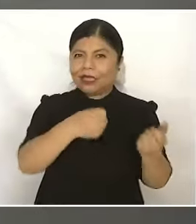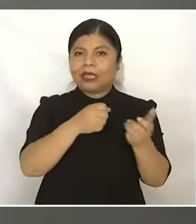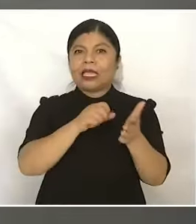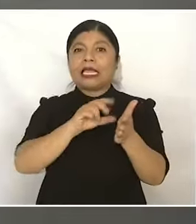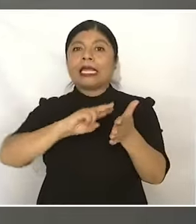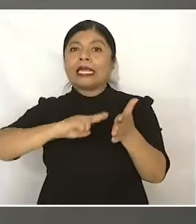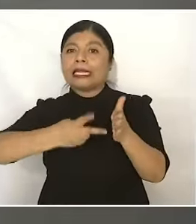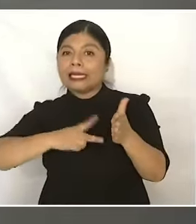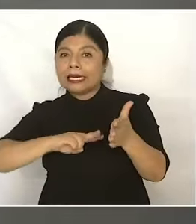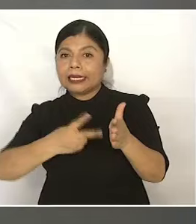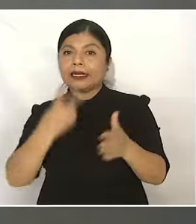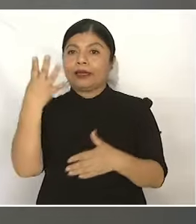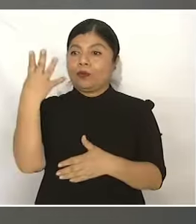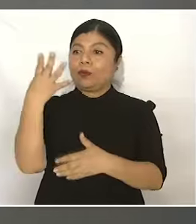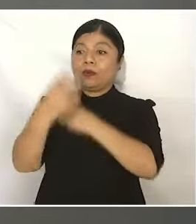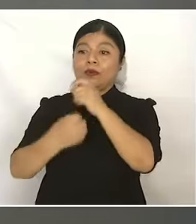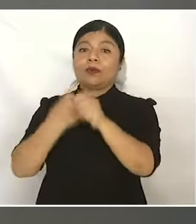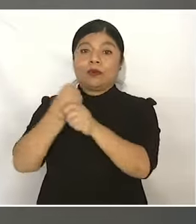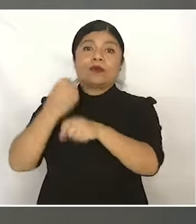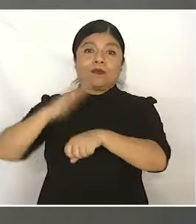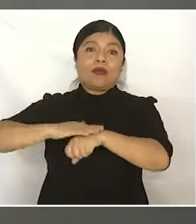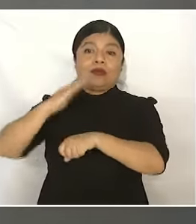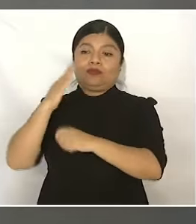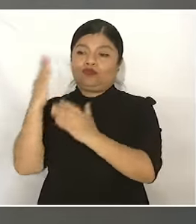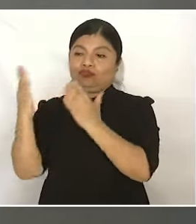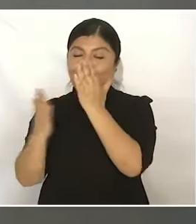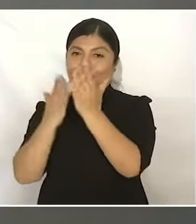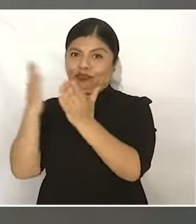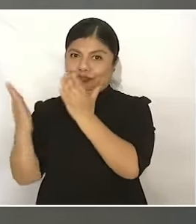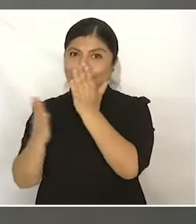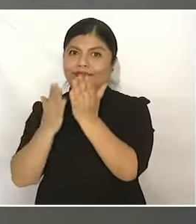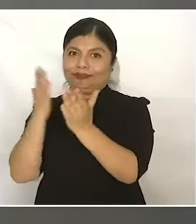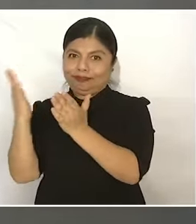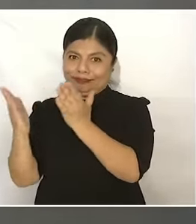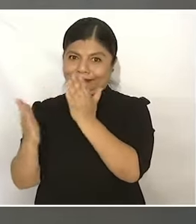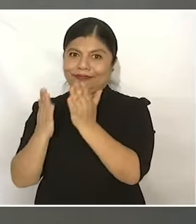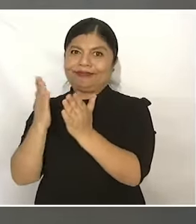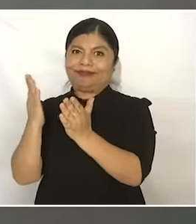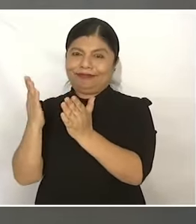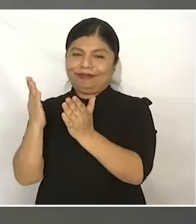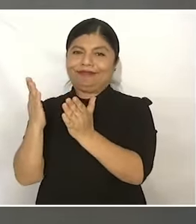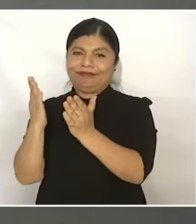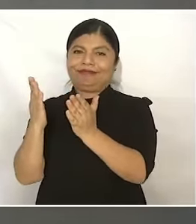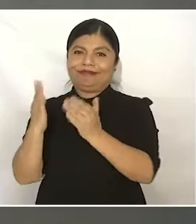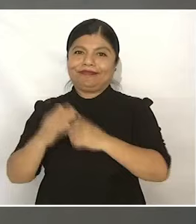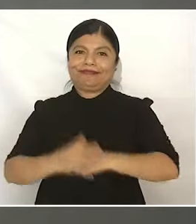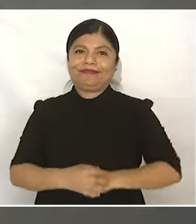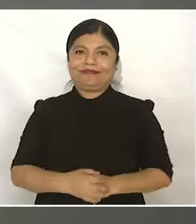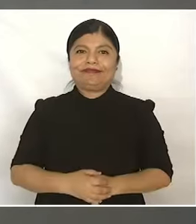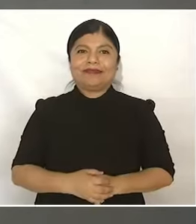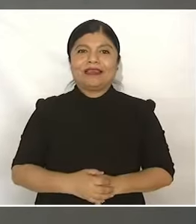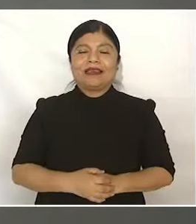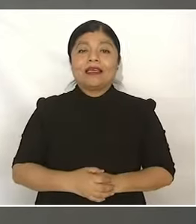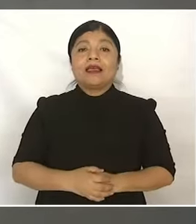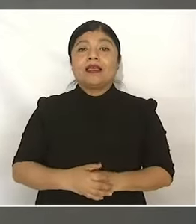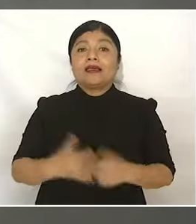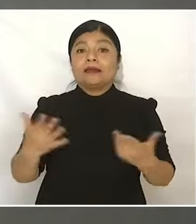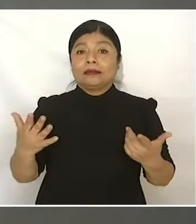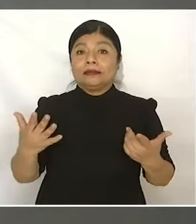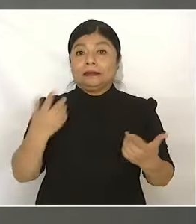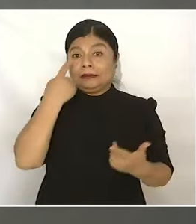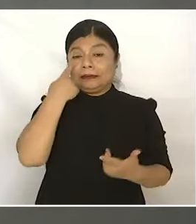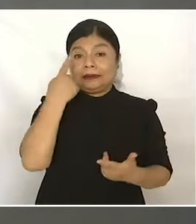más. O sea, es la licenciatura, 3 de maestría y